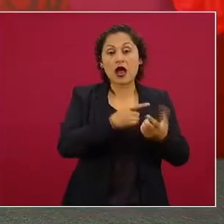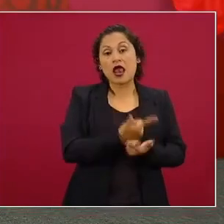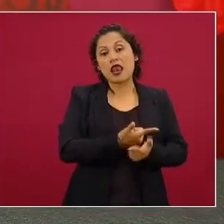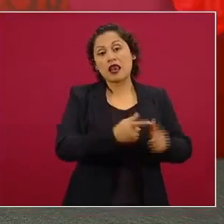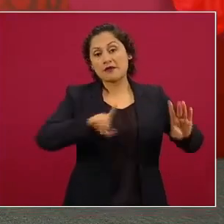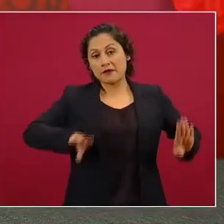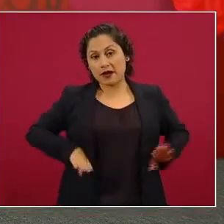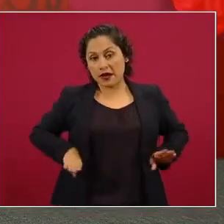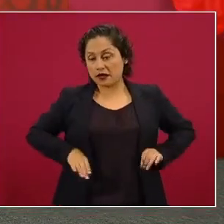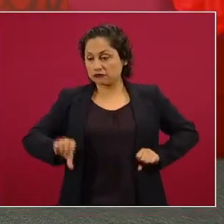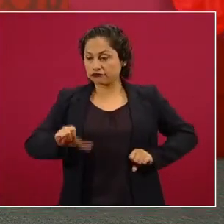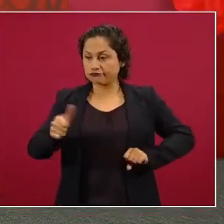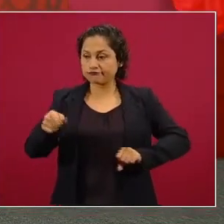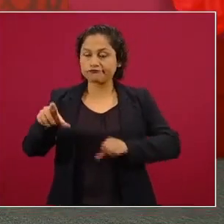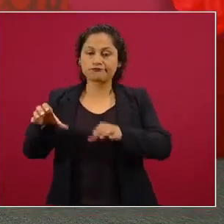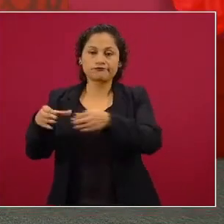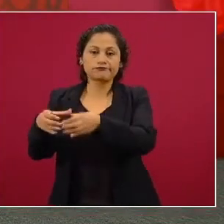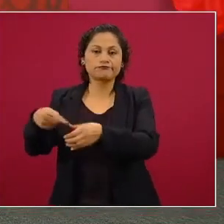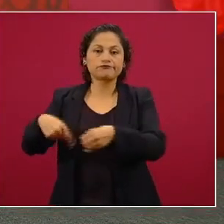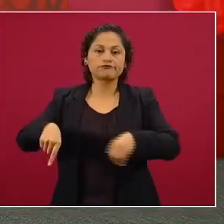Luego,